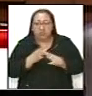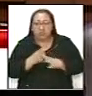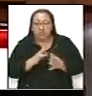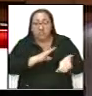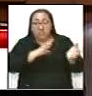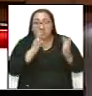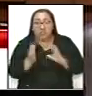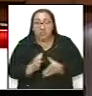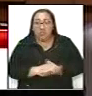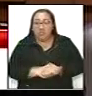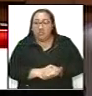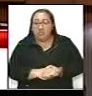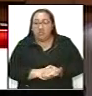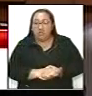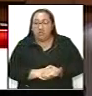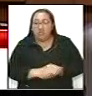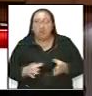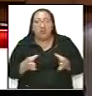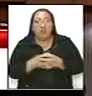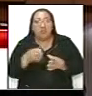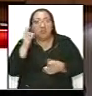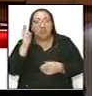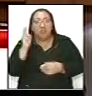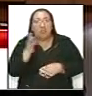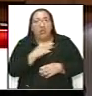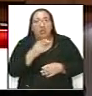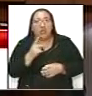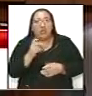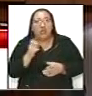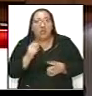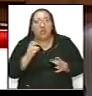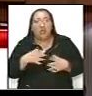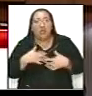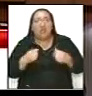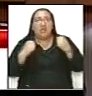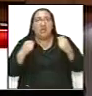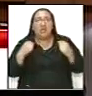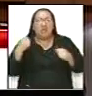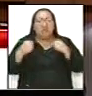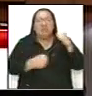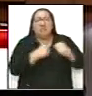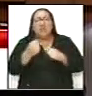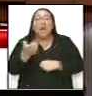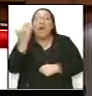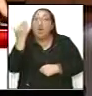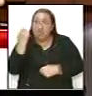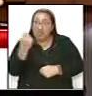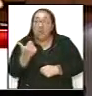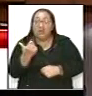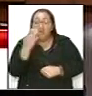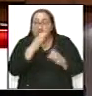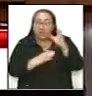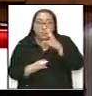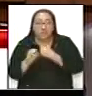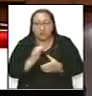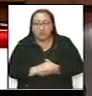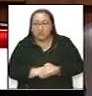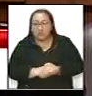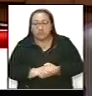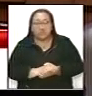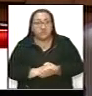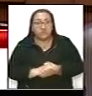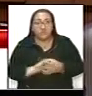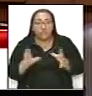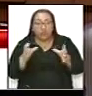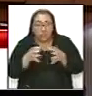convertir el gremio de los maestros en una especie de vanguardia violentista que busque ya no ni siquiera